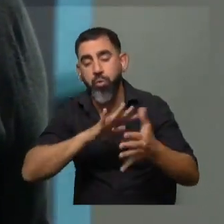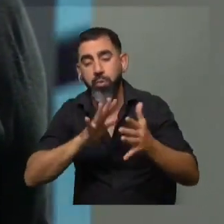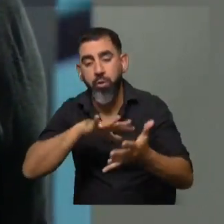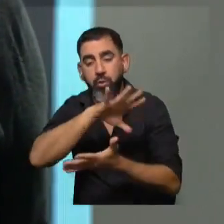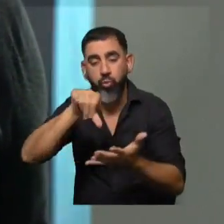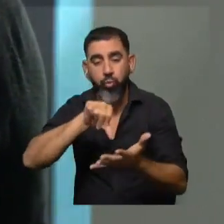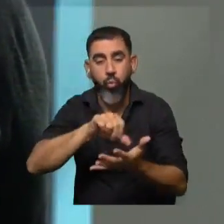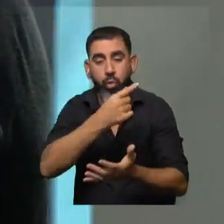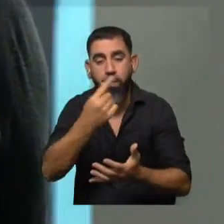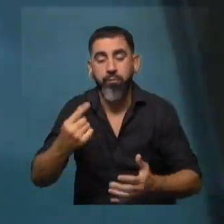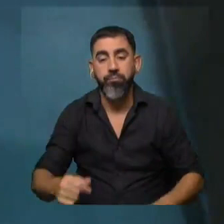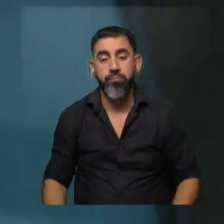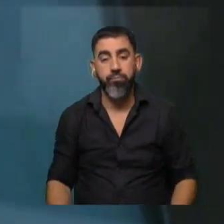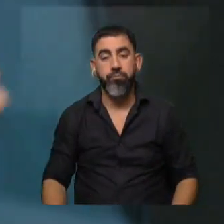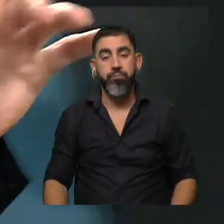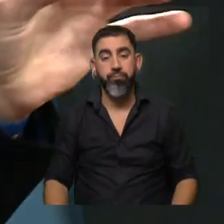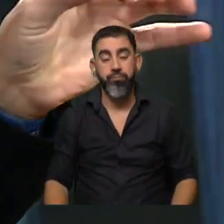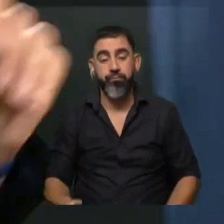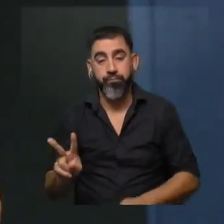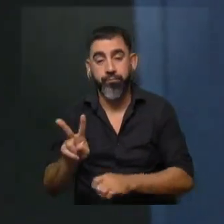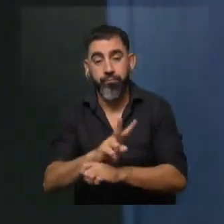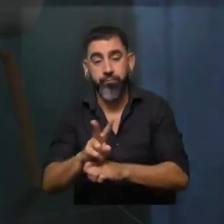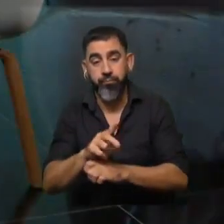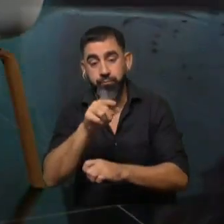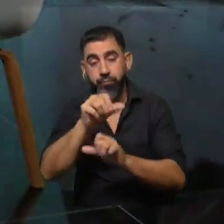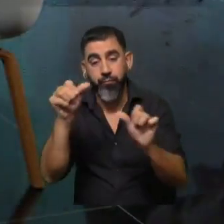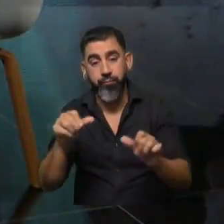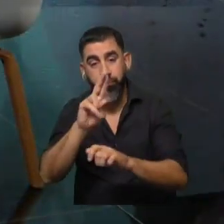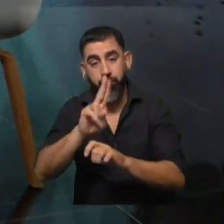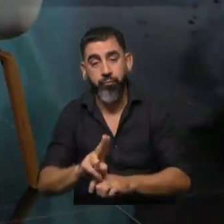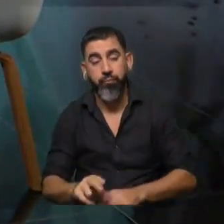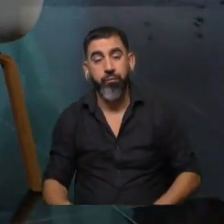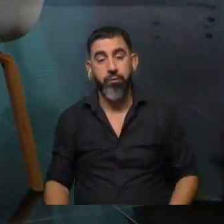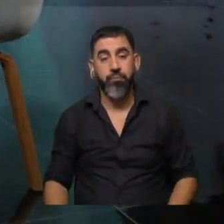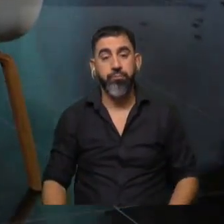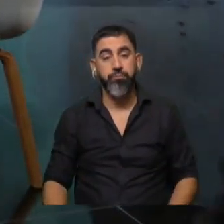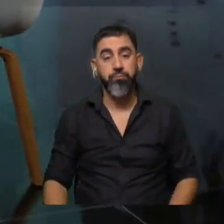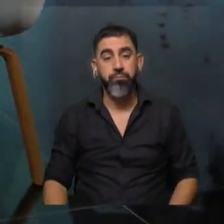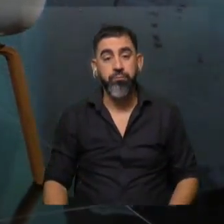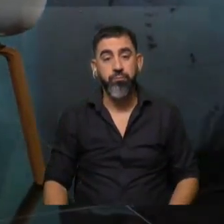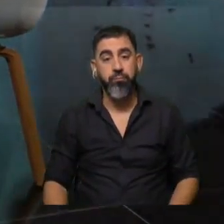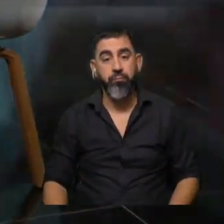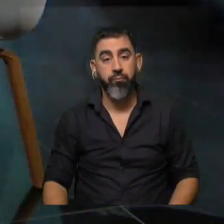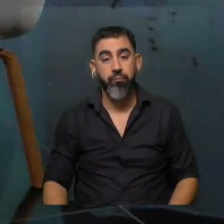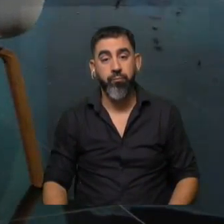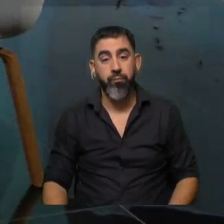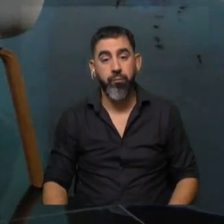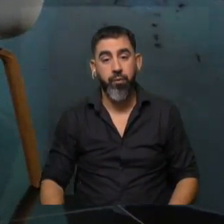ciudades aproximadamente. Cuando se quiere hacer vigilancia del vector, se usa esto y ahora sí, no quiero quedarme sin tiempo. ¿Podemos prenderlo, Yester? Sí, cómo